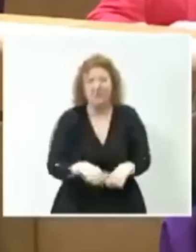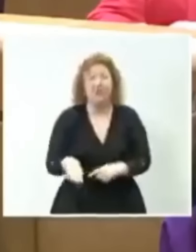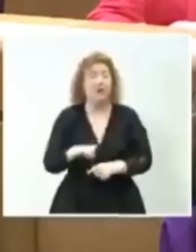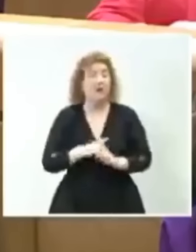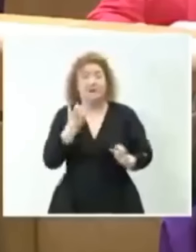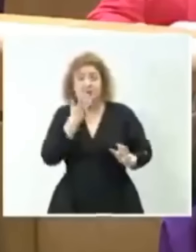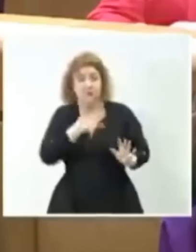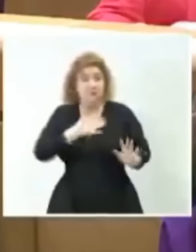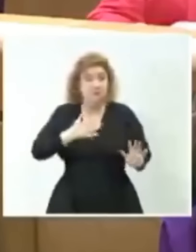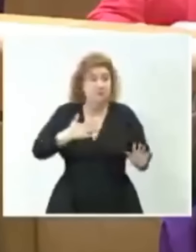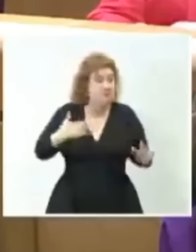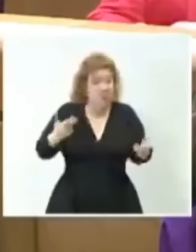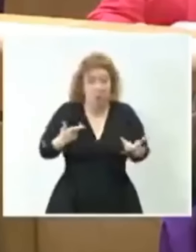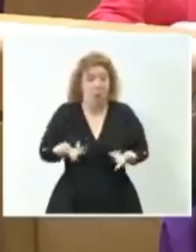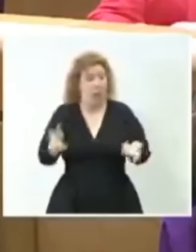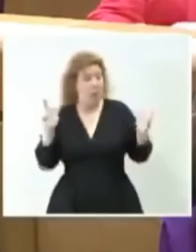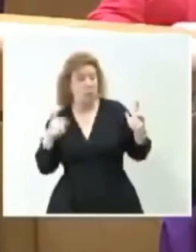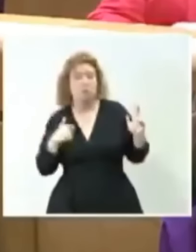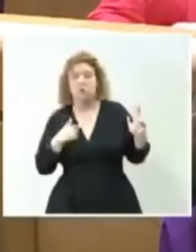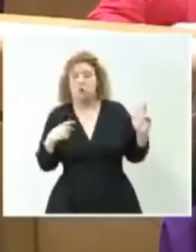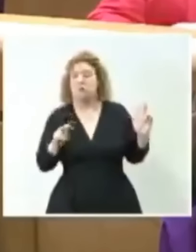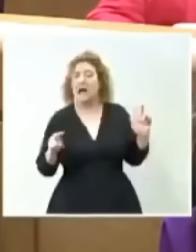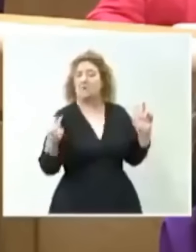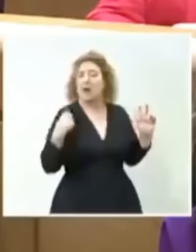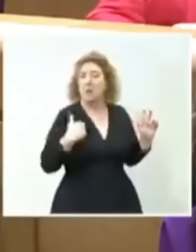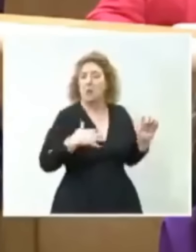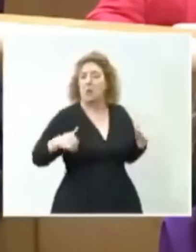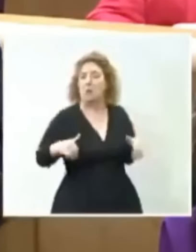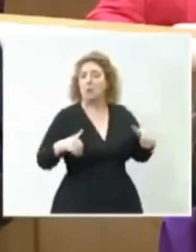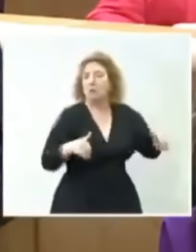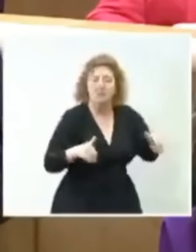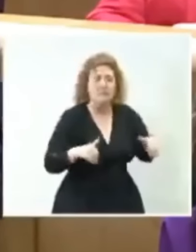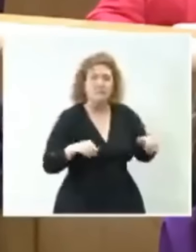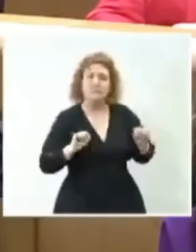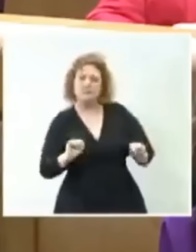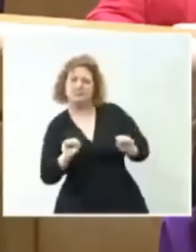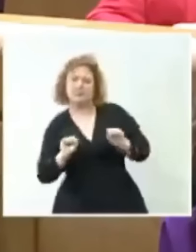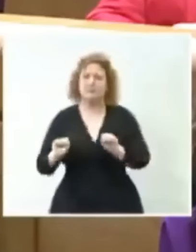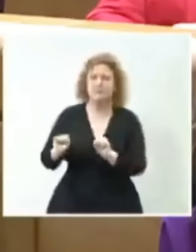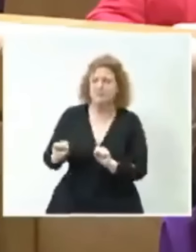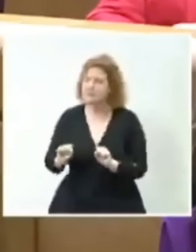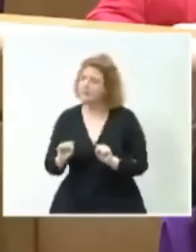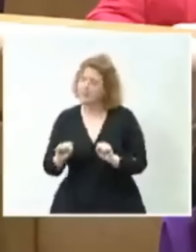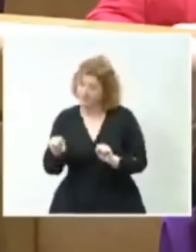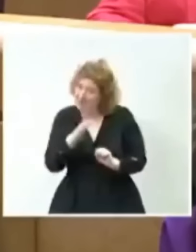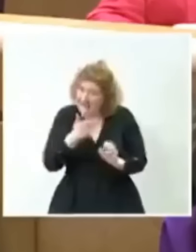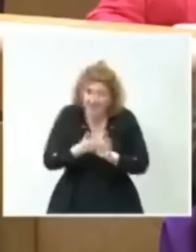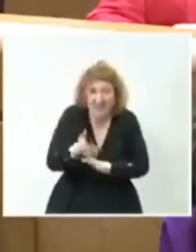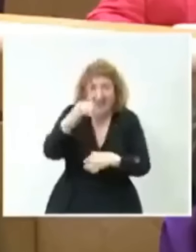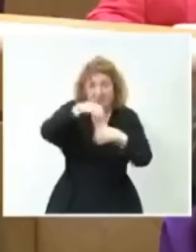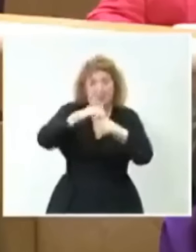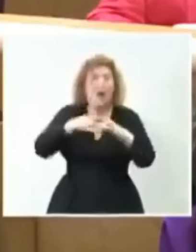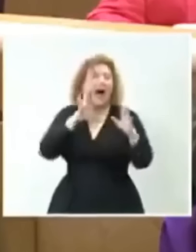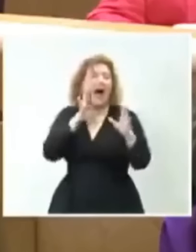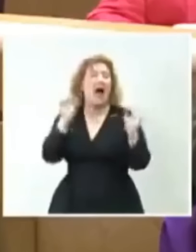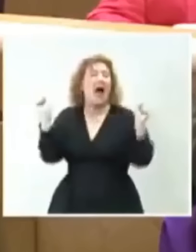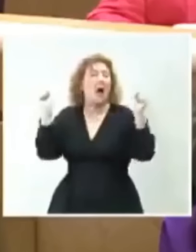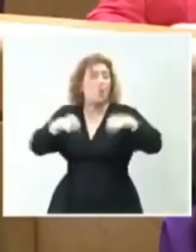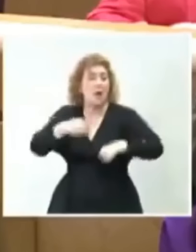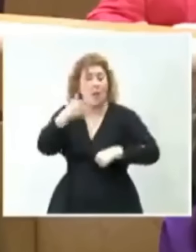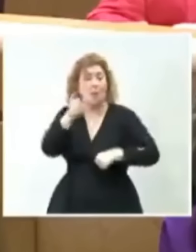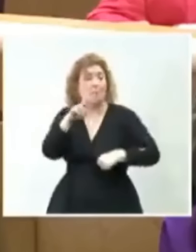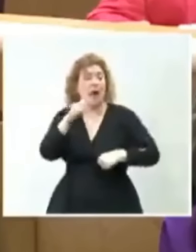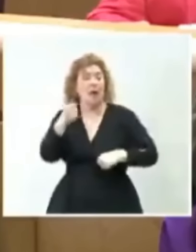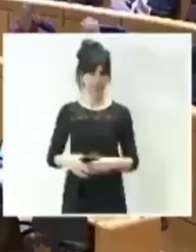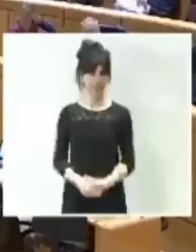quiera competir libremente y con toda transparencia pueda hacerlo, está muy lejos de lo pactado y lo que a España le gustaría y por